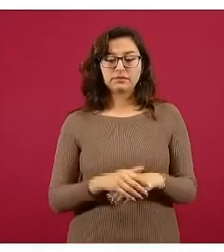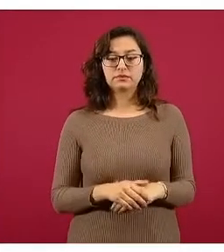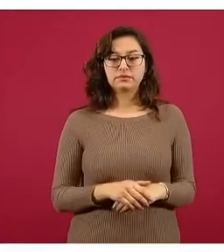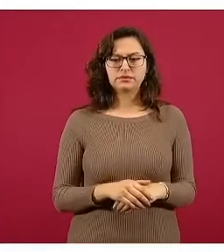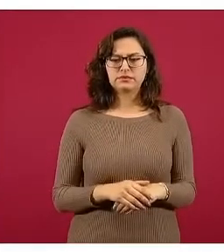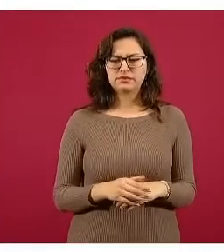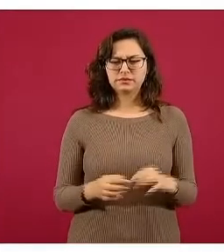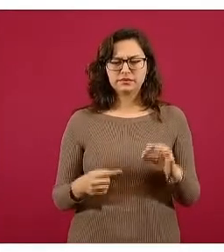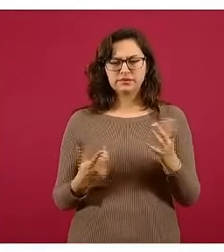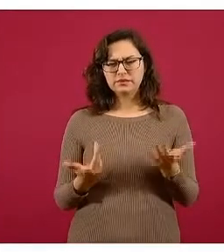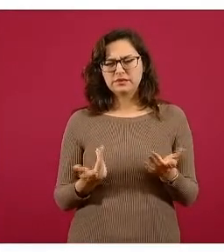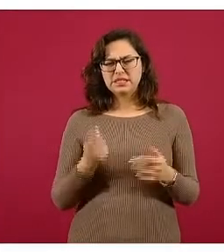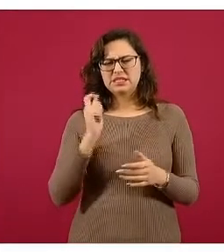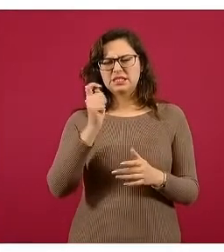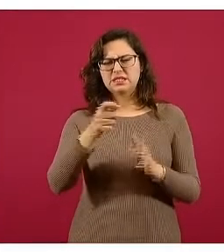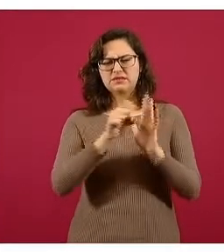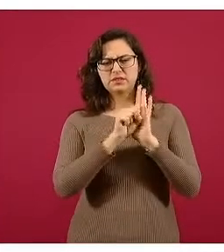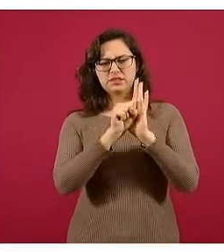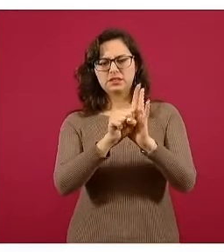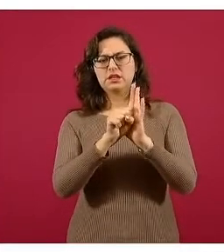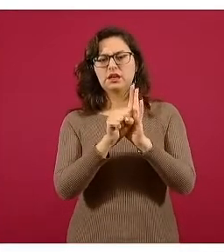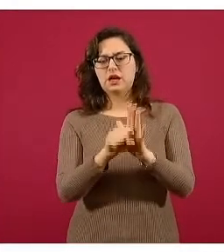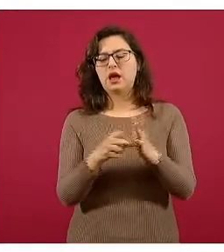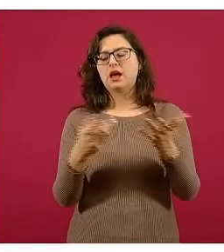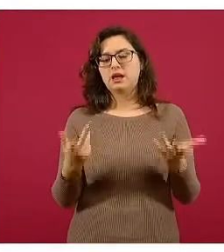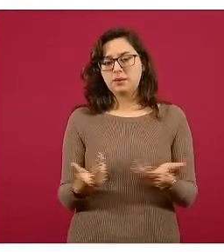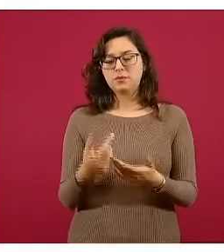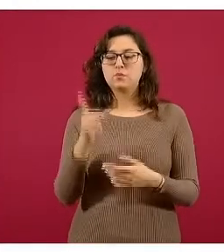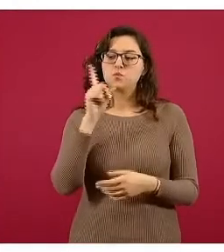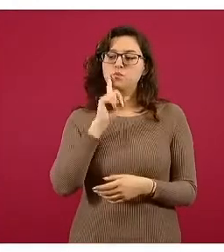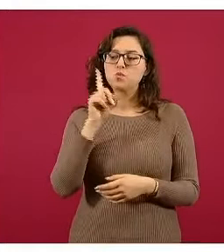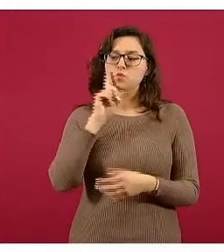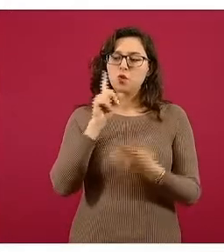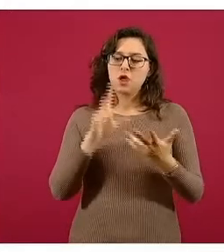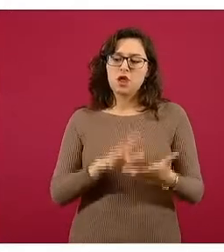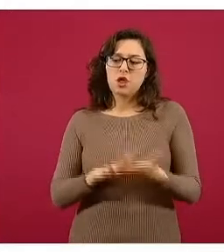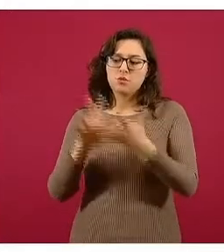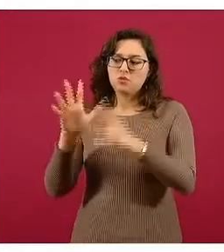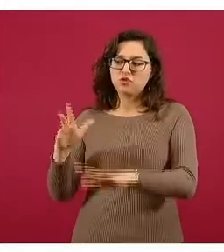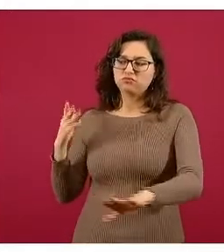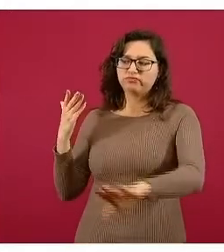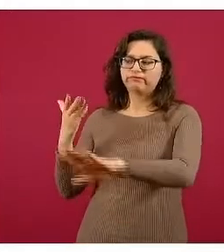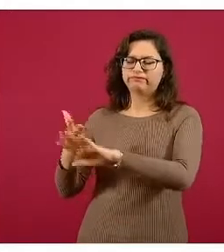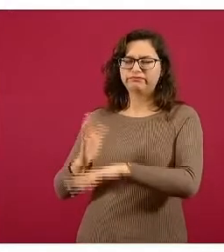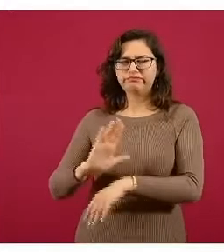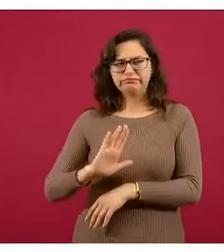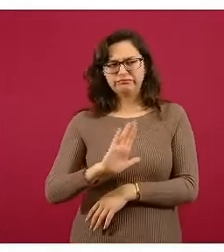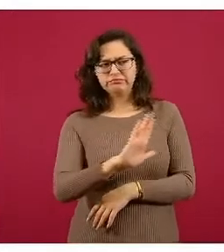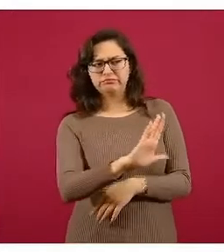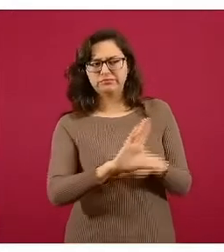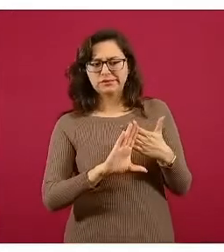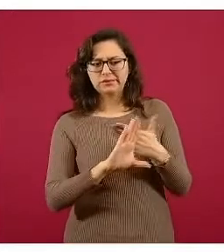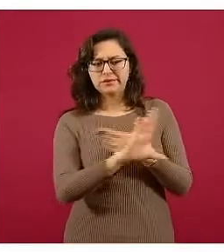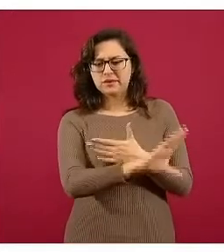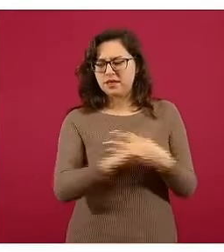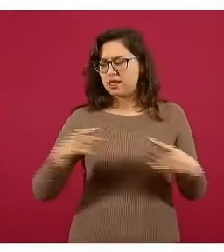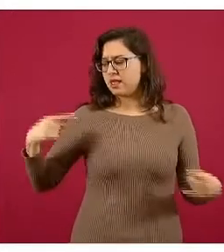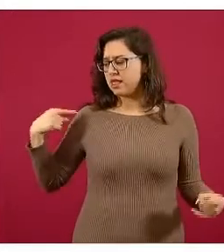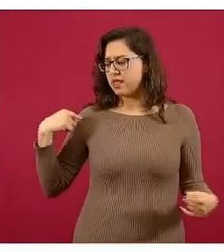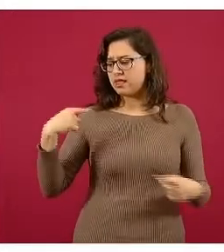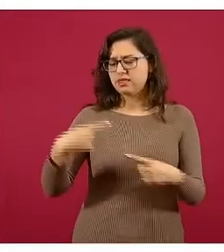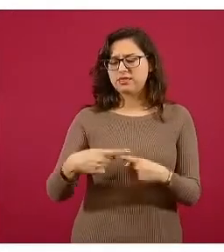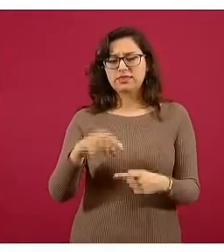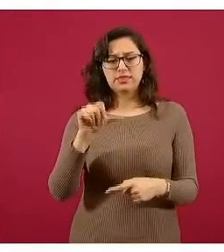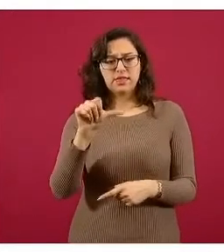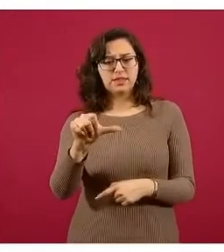a esta iniciativa de 16 días de activismo contra la violencia hacia las mujeres. Estamos precisamente